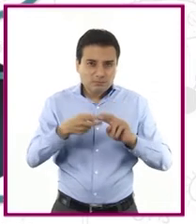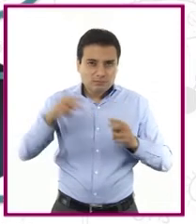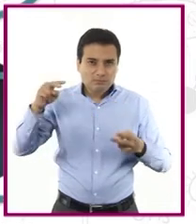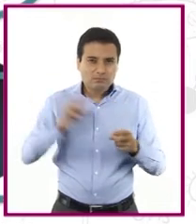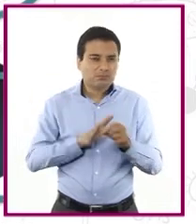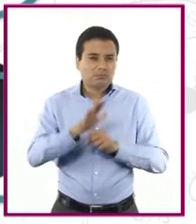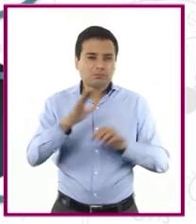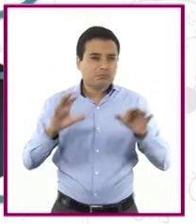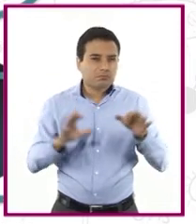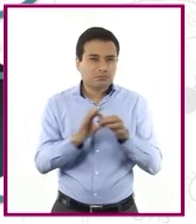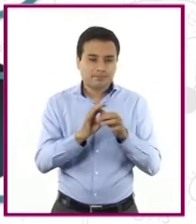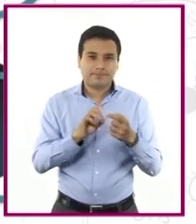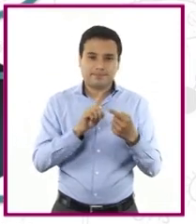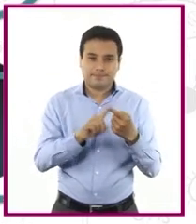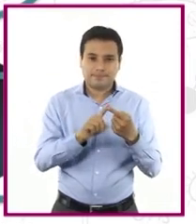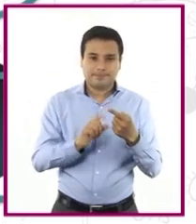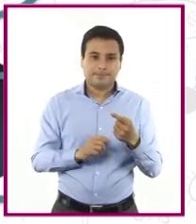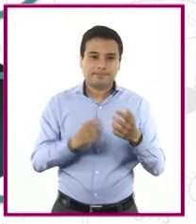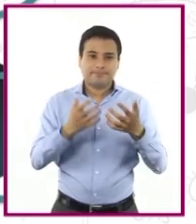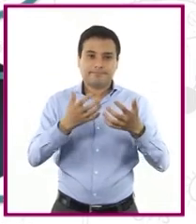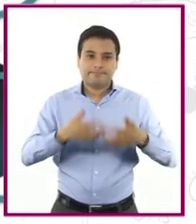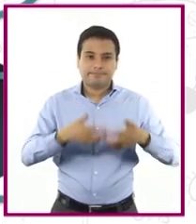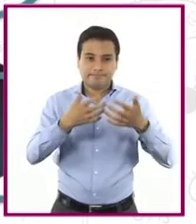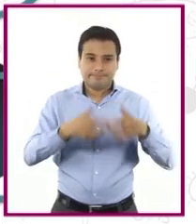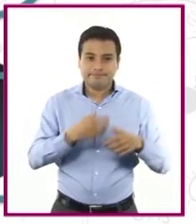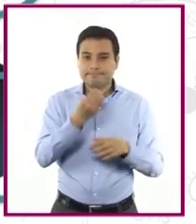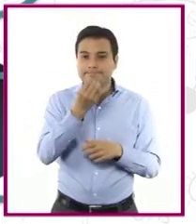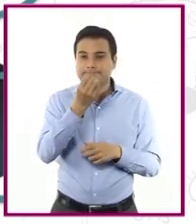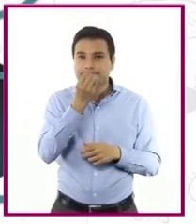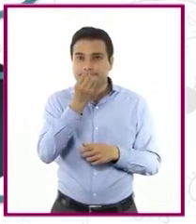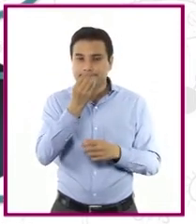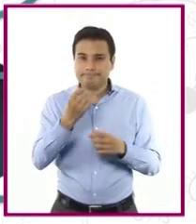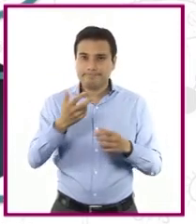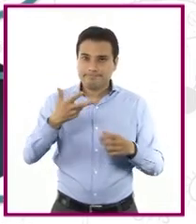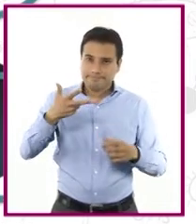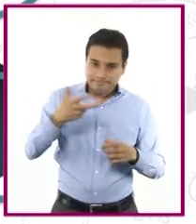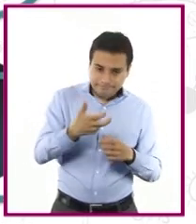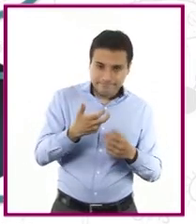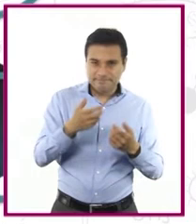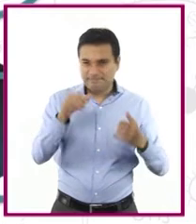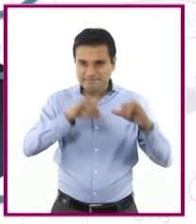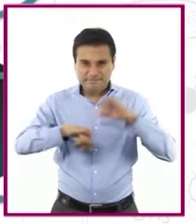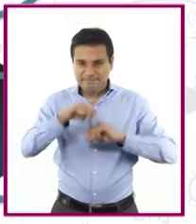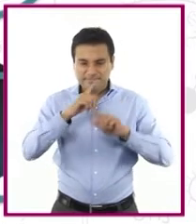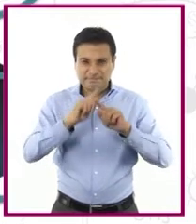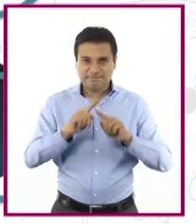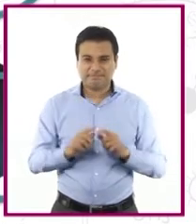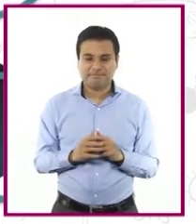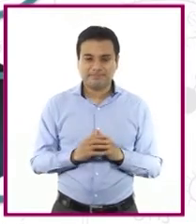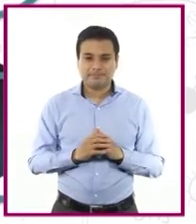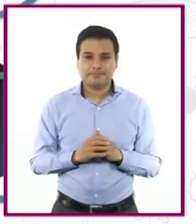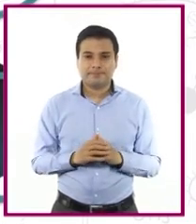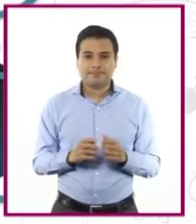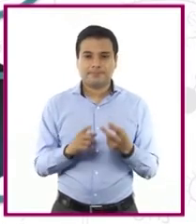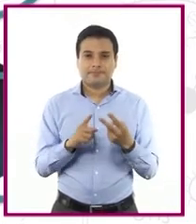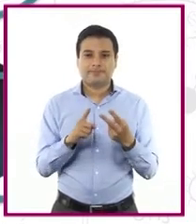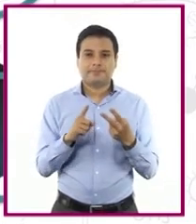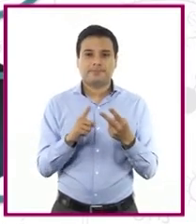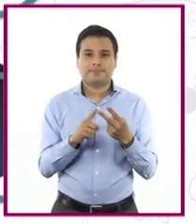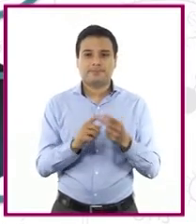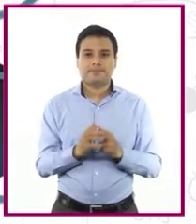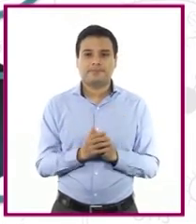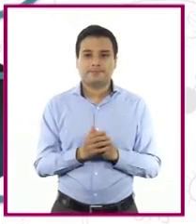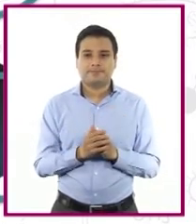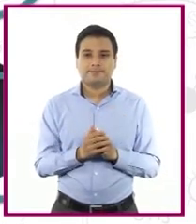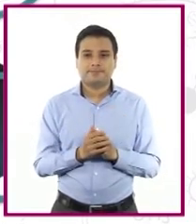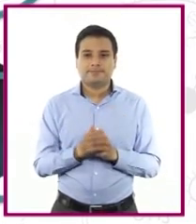A. Producción de alimentos en laboratorio con conservadores químicos. B. La